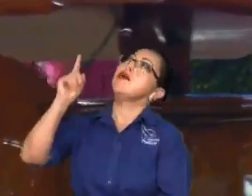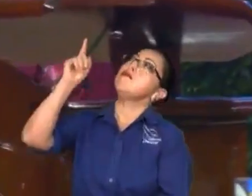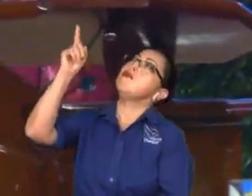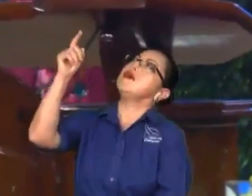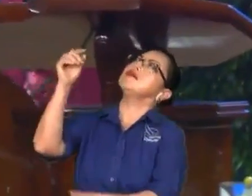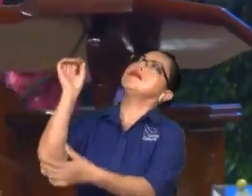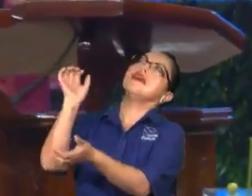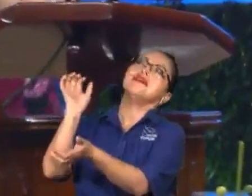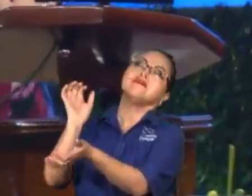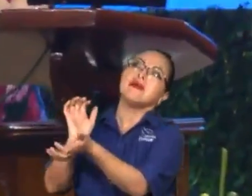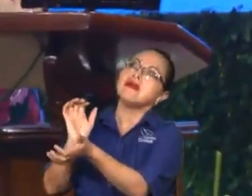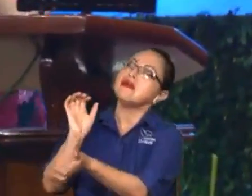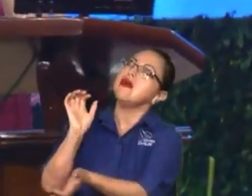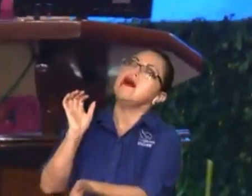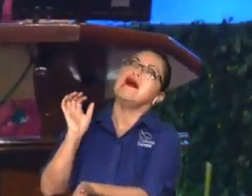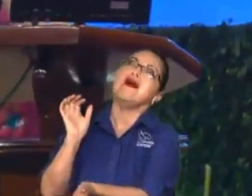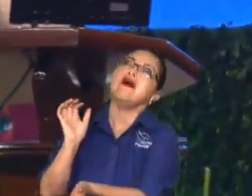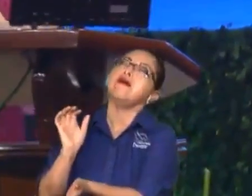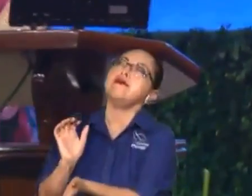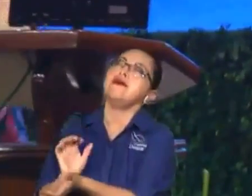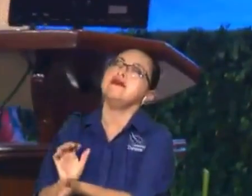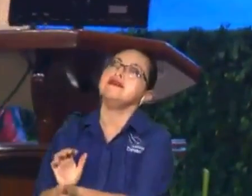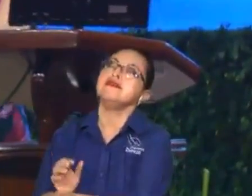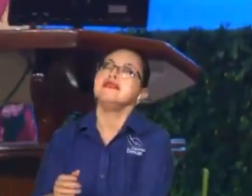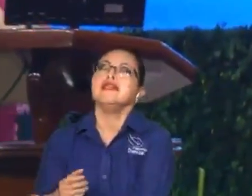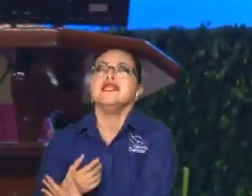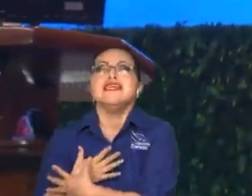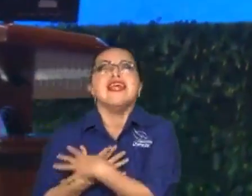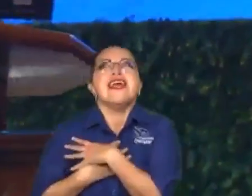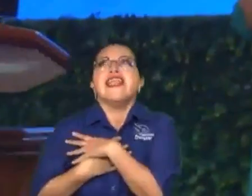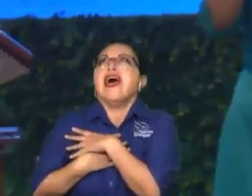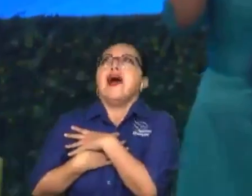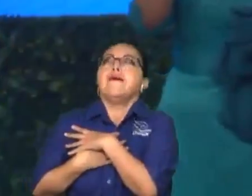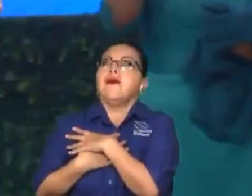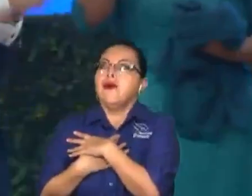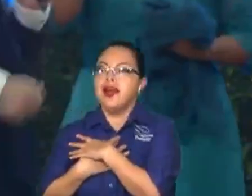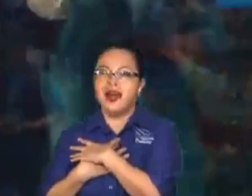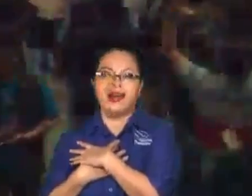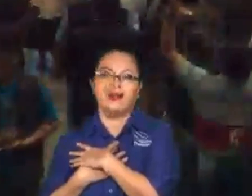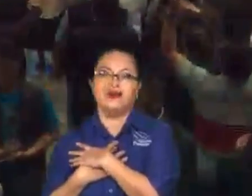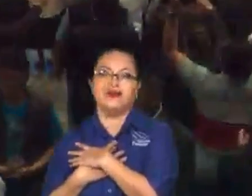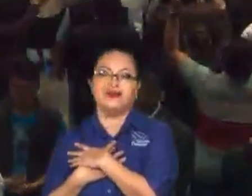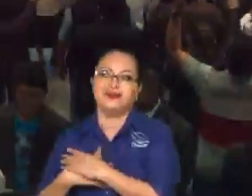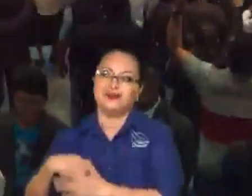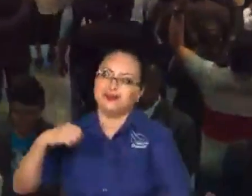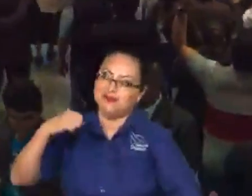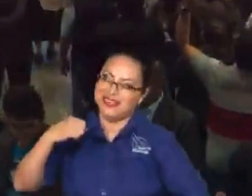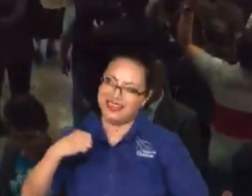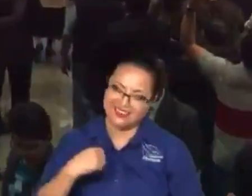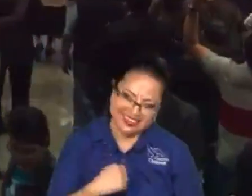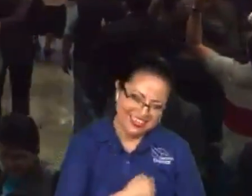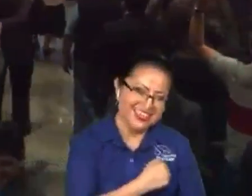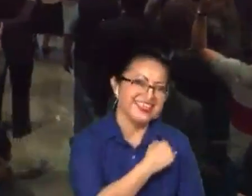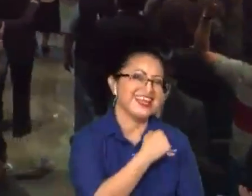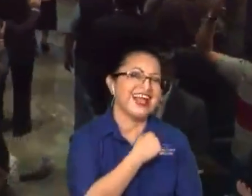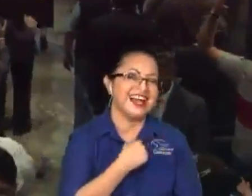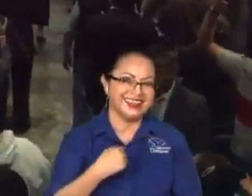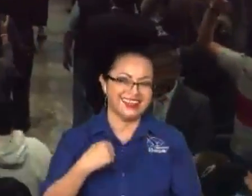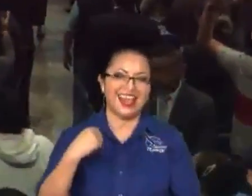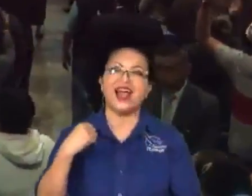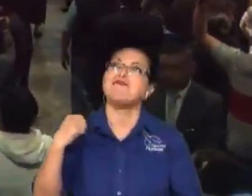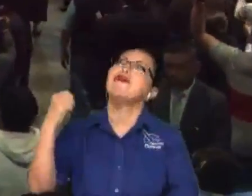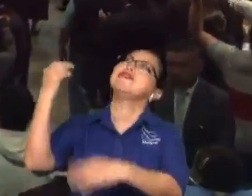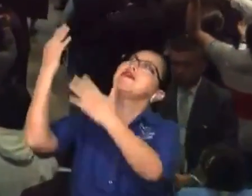perfumamos, pues te esperamos, y enamorados suspiramos